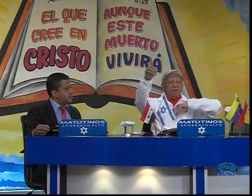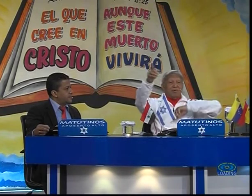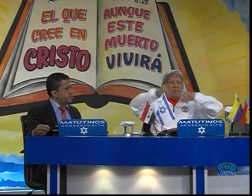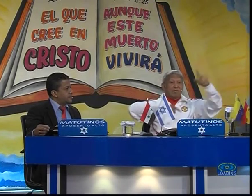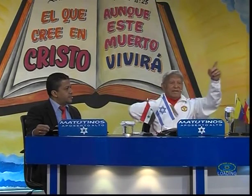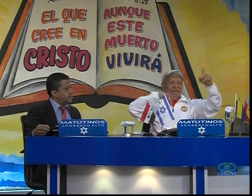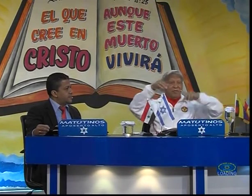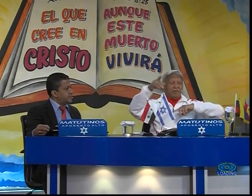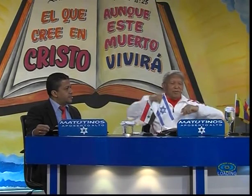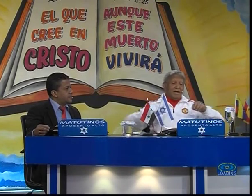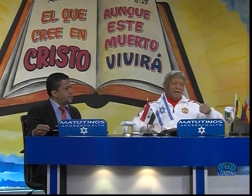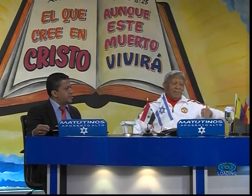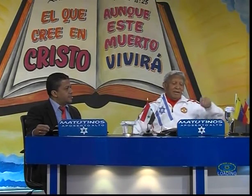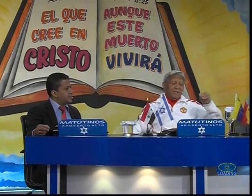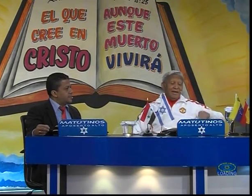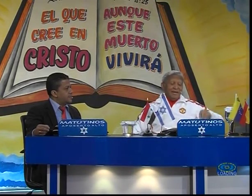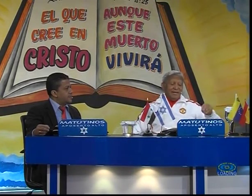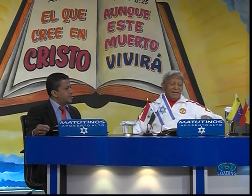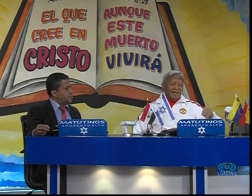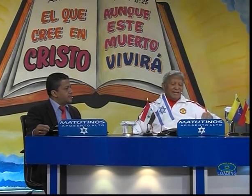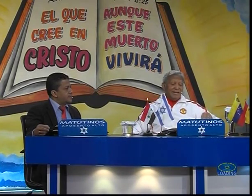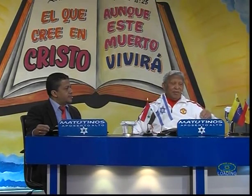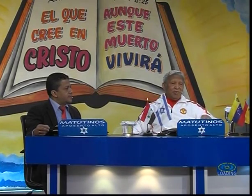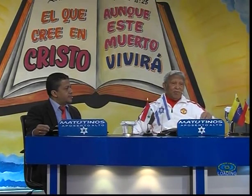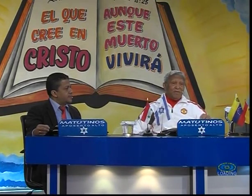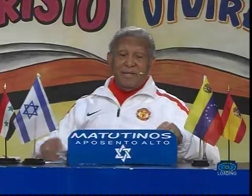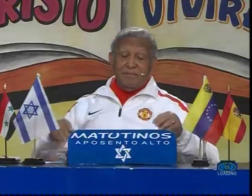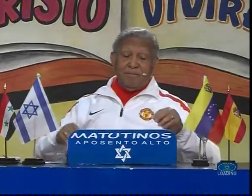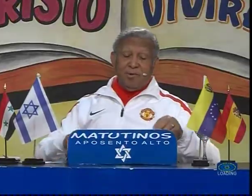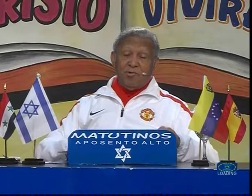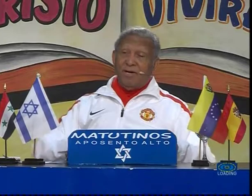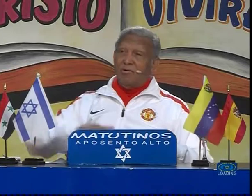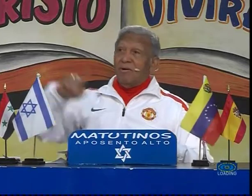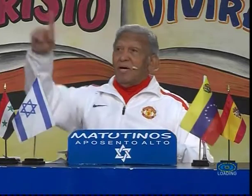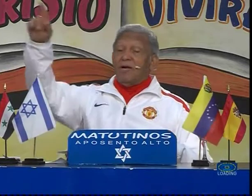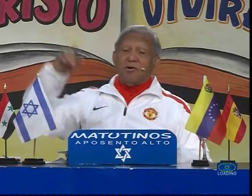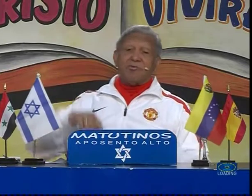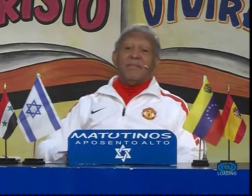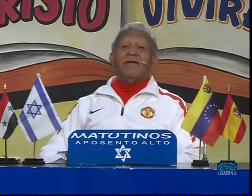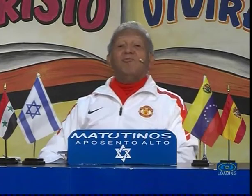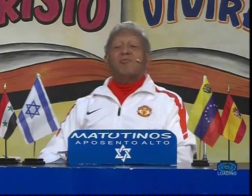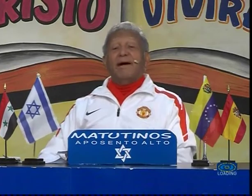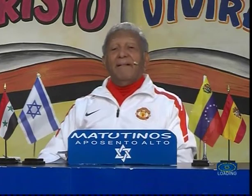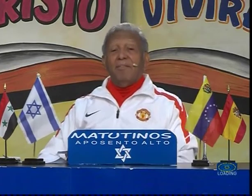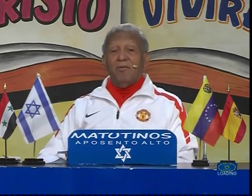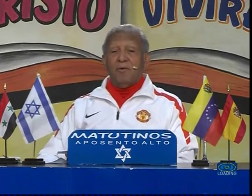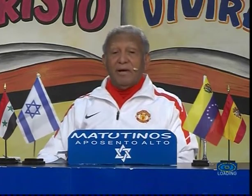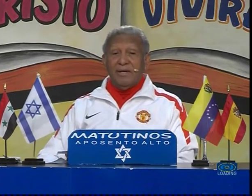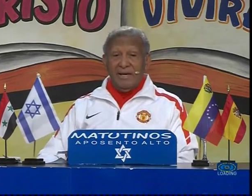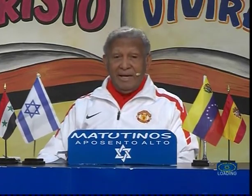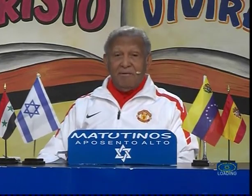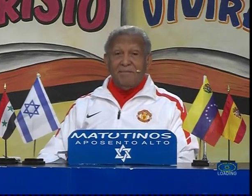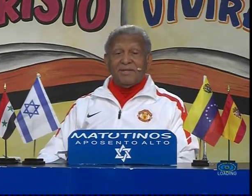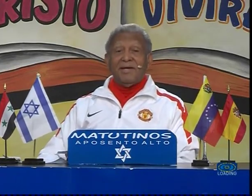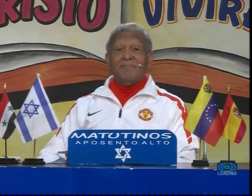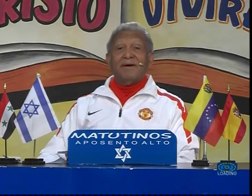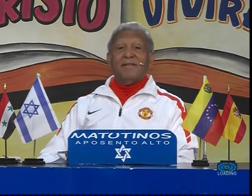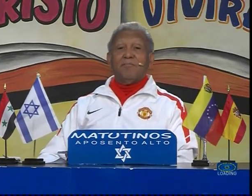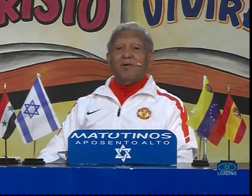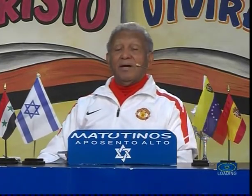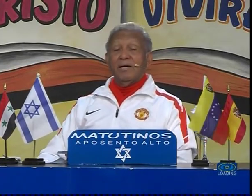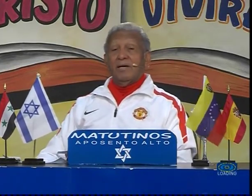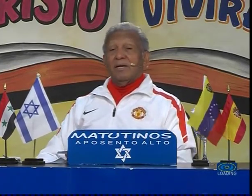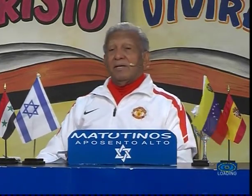otro va, uno viene y otro va. Mientras este le está dando comida al polluelo, el otro anda buscando por ahí qué le va a meter